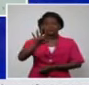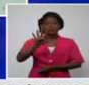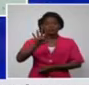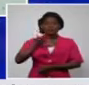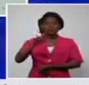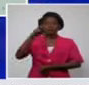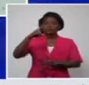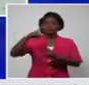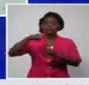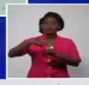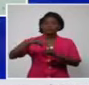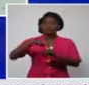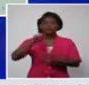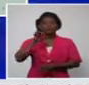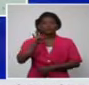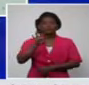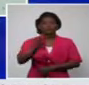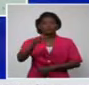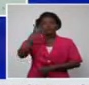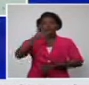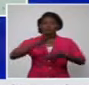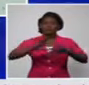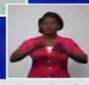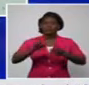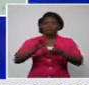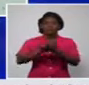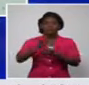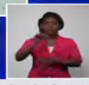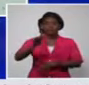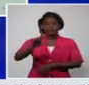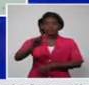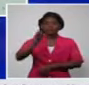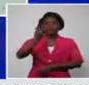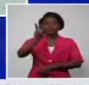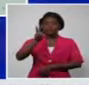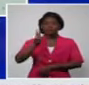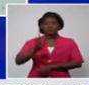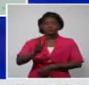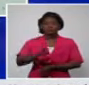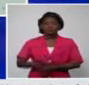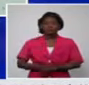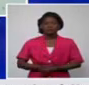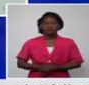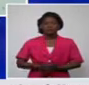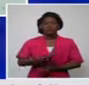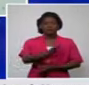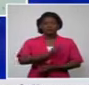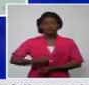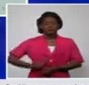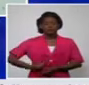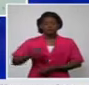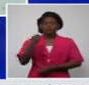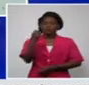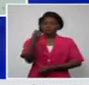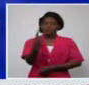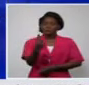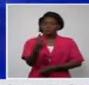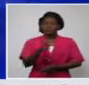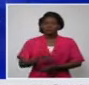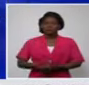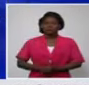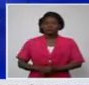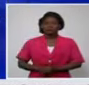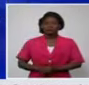4, Artemisa y Mariel con 3 cada uno, y Alquizar con un caso autóctono. Y es que,